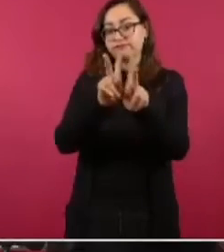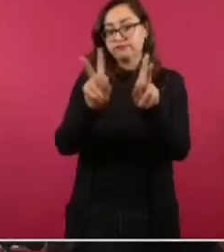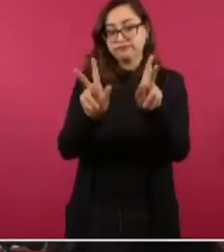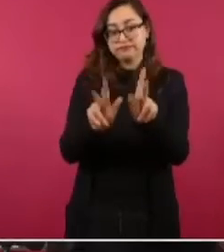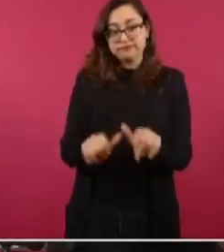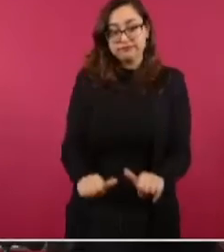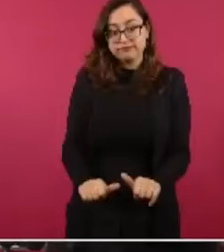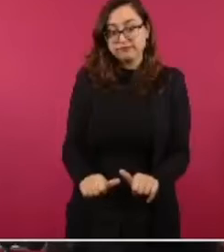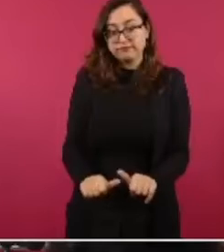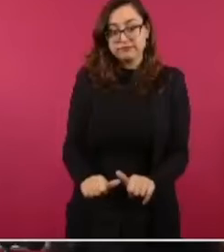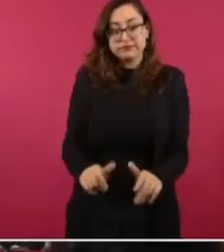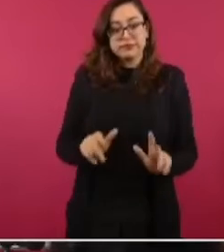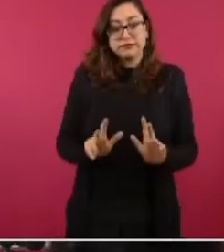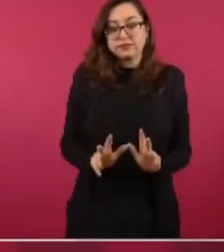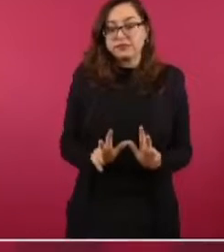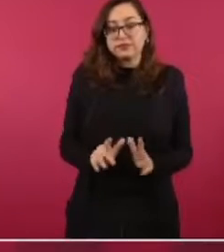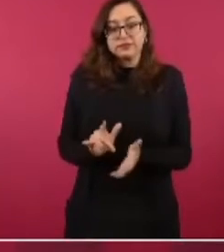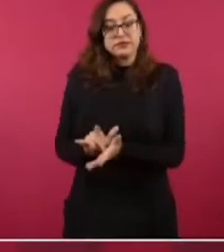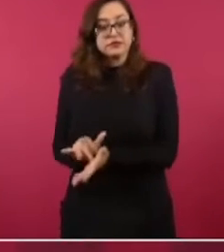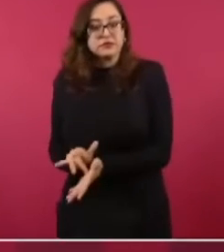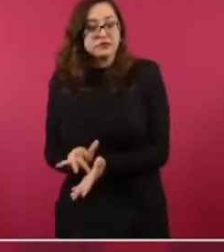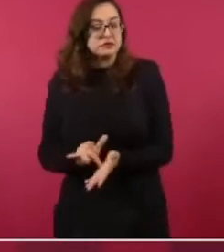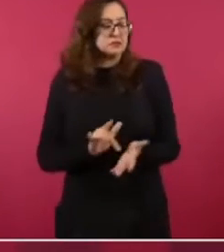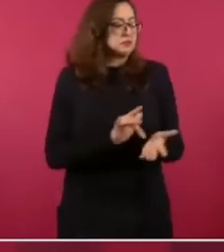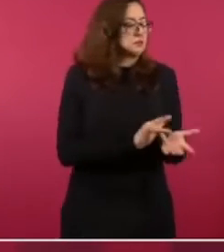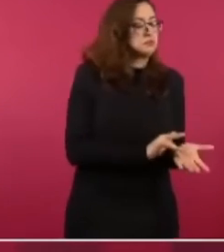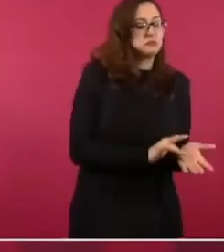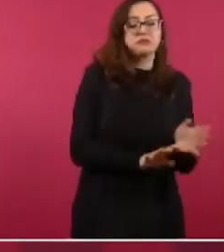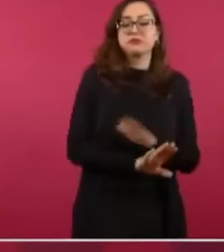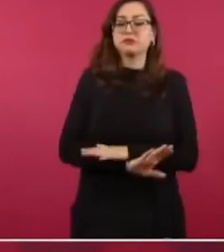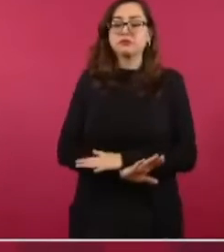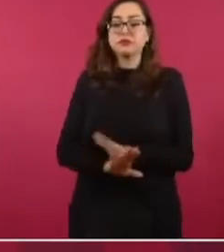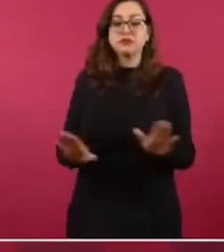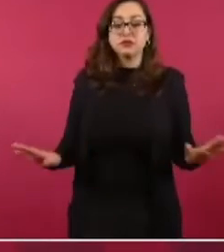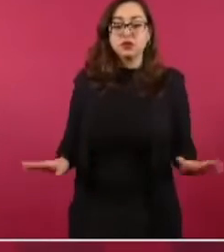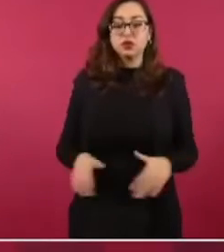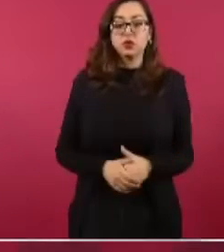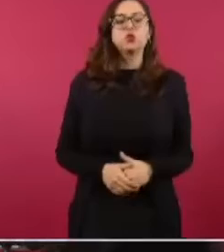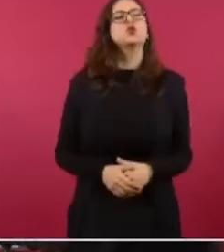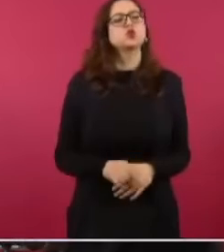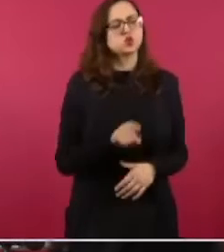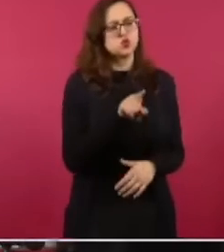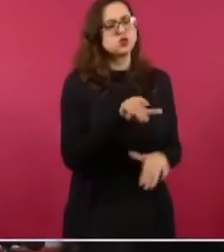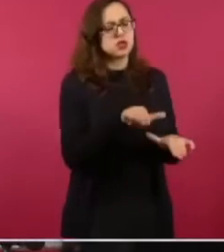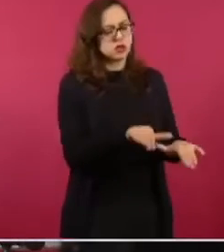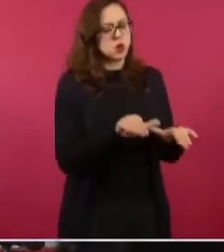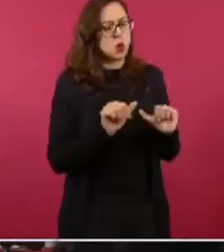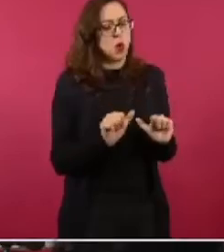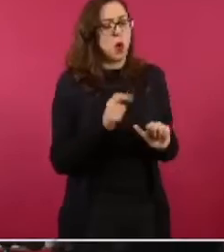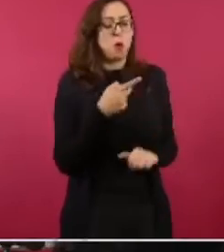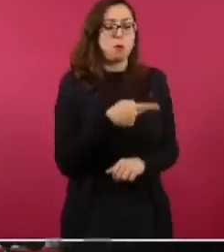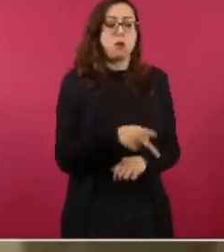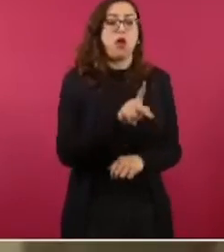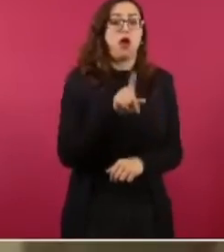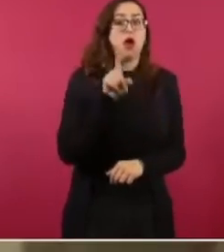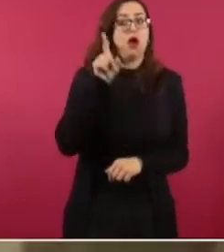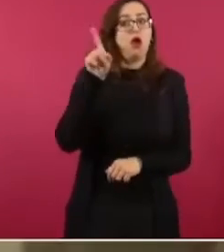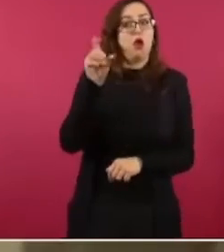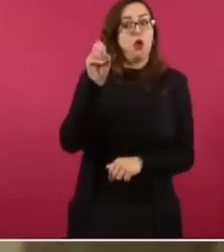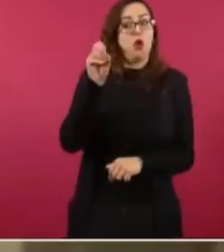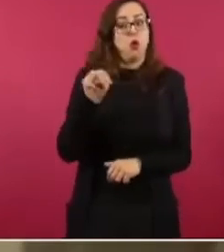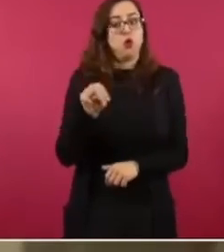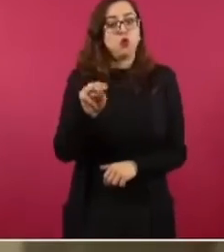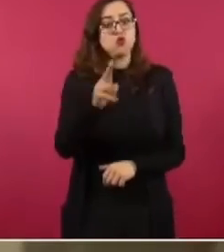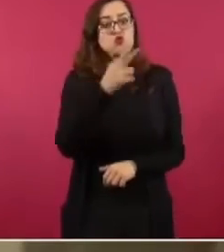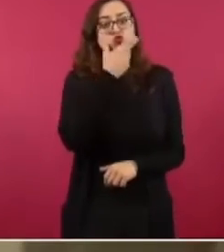Entonces, ni con unos ni con otros. Ustedes se han mantenido neutrales. Sin embargo, Juan Ramón de la Fuente,